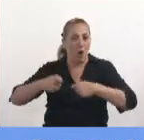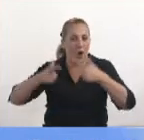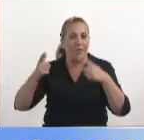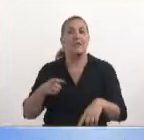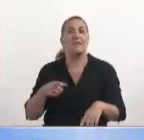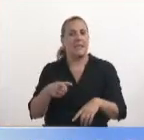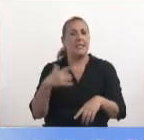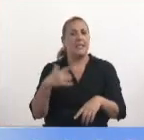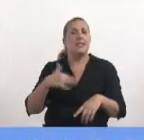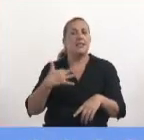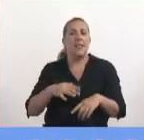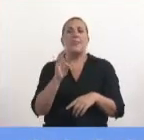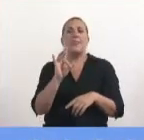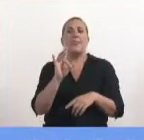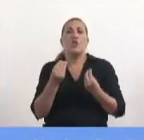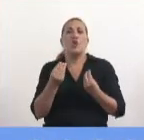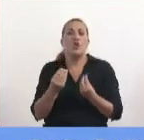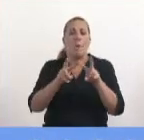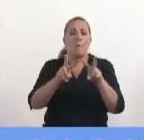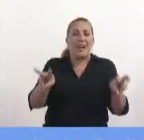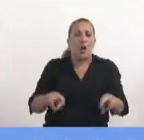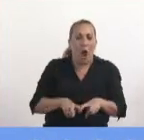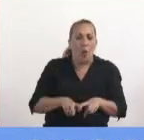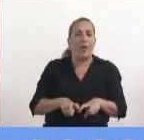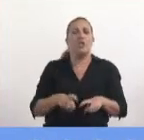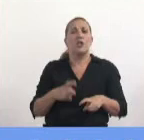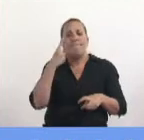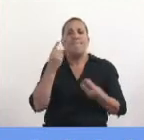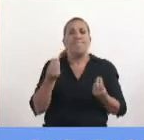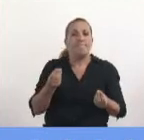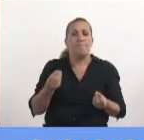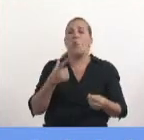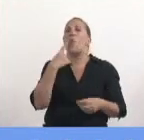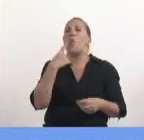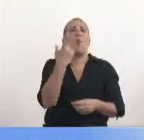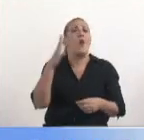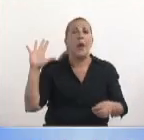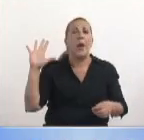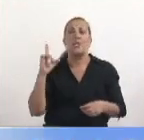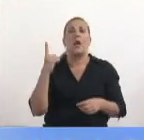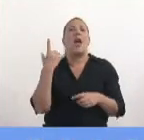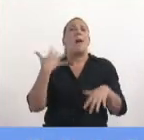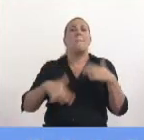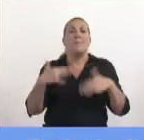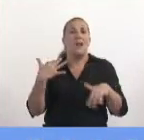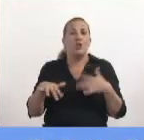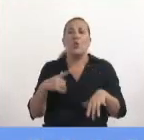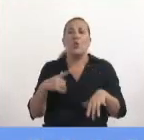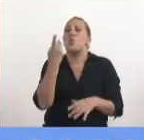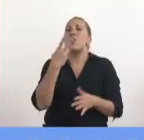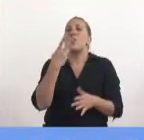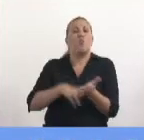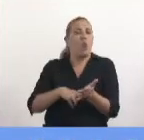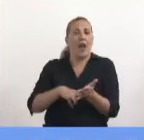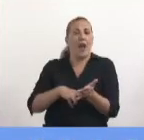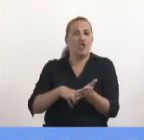ve complicada la recaudación del Estado Nacional y dice, por una única vez y de emergencia, un impuesto directo